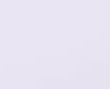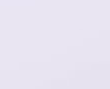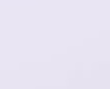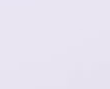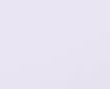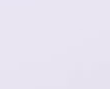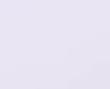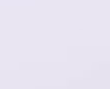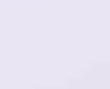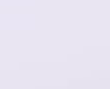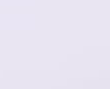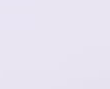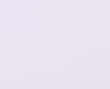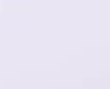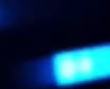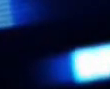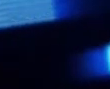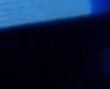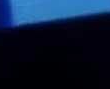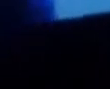Verano.